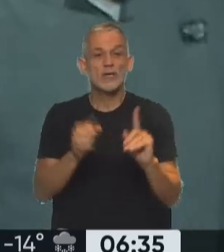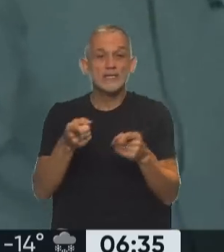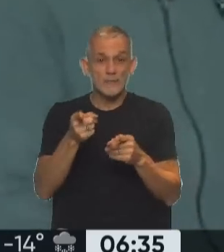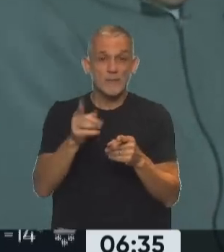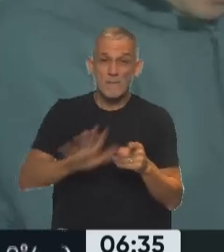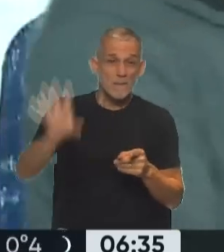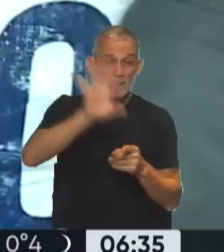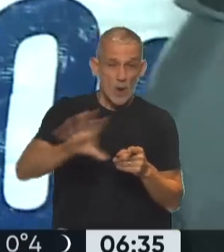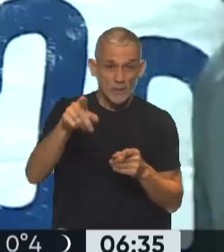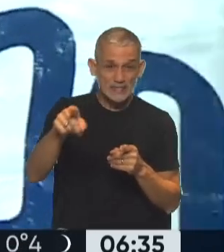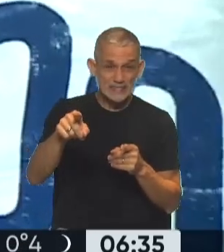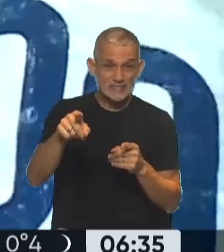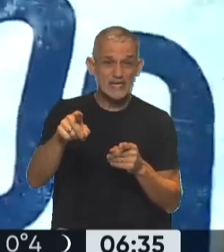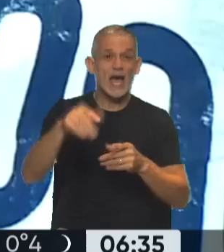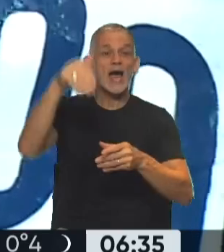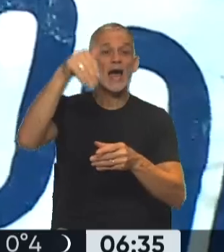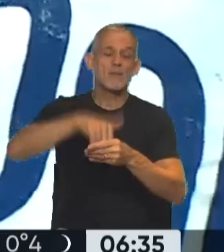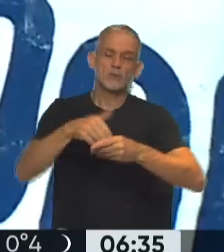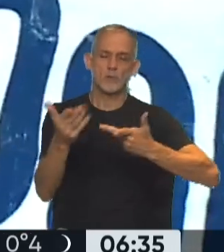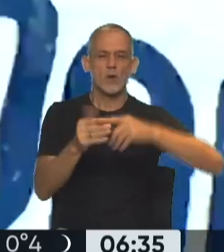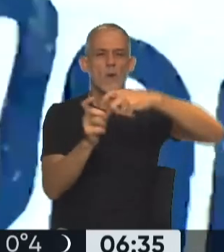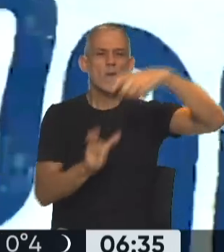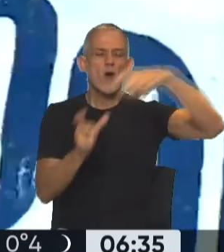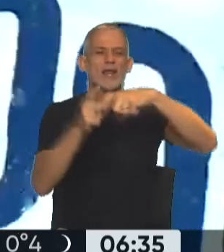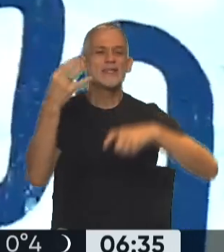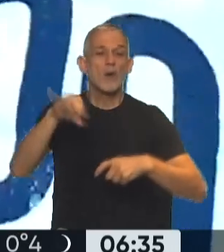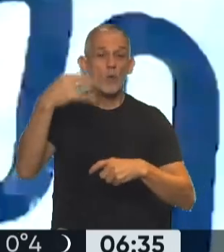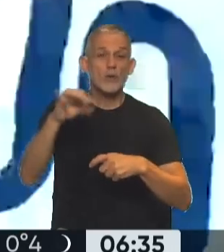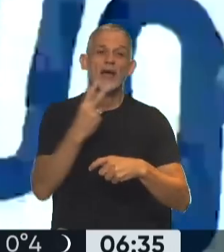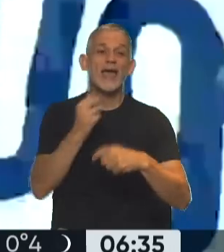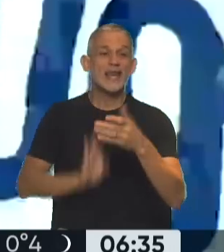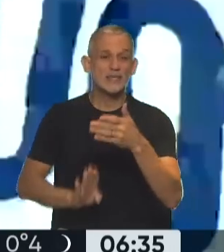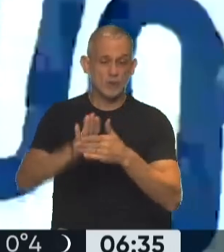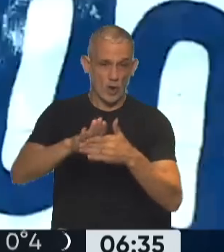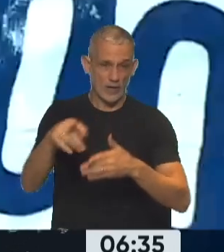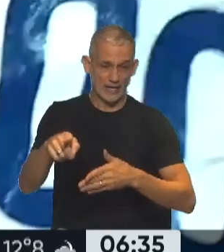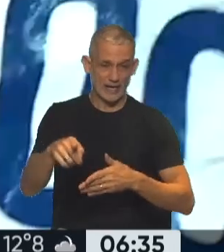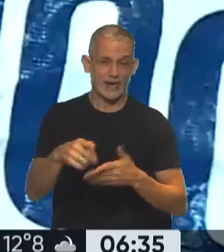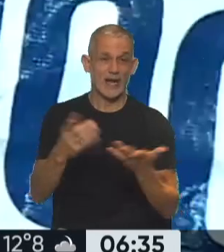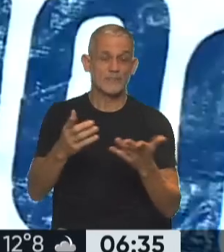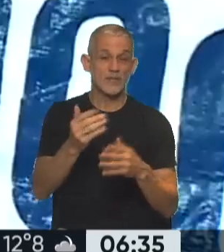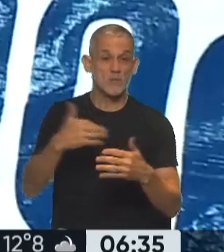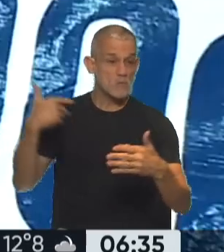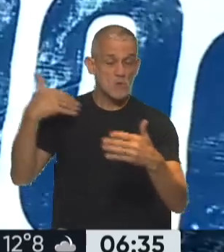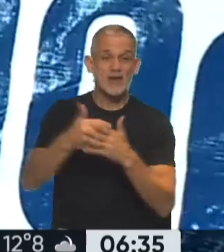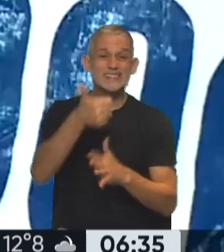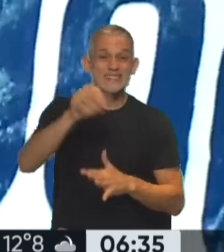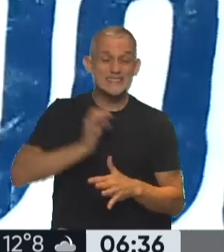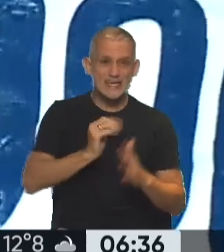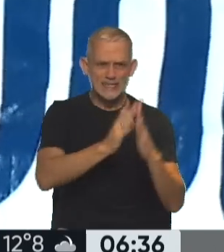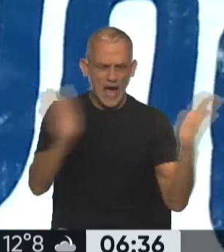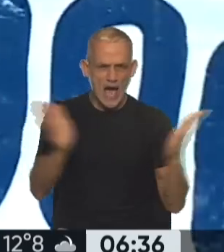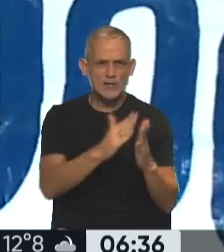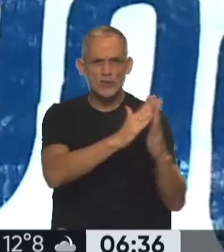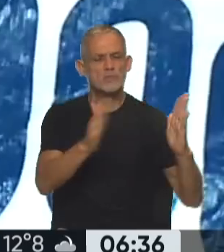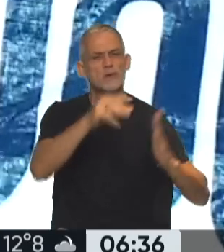la provincia el voto o la boleta única electrónica. Después de más de 60 años